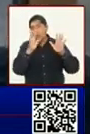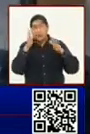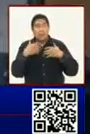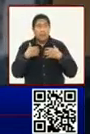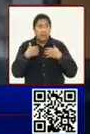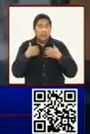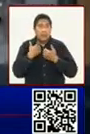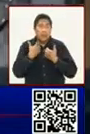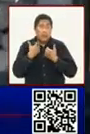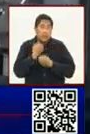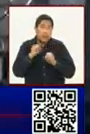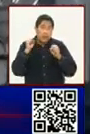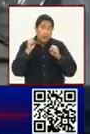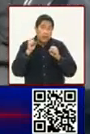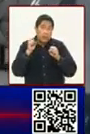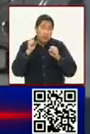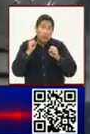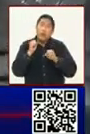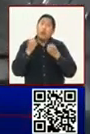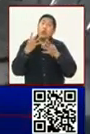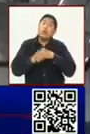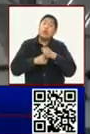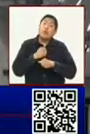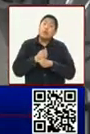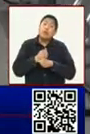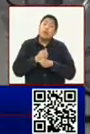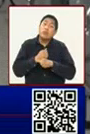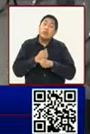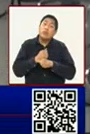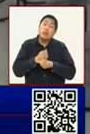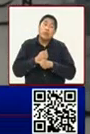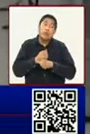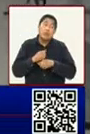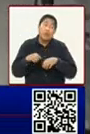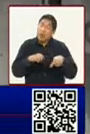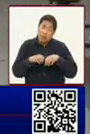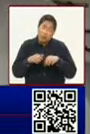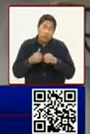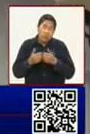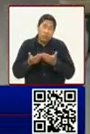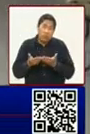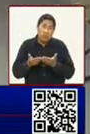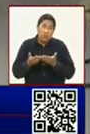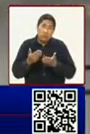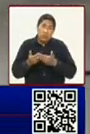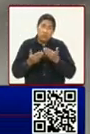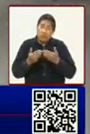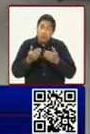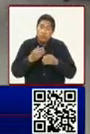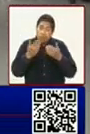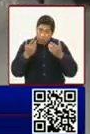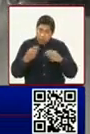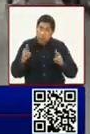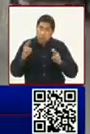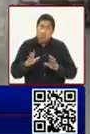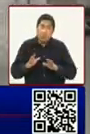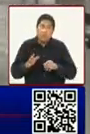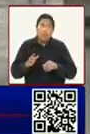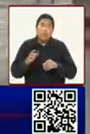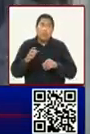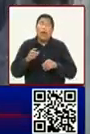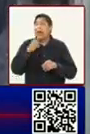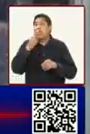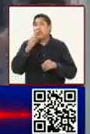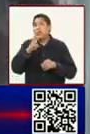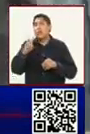lugar donde se encuentra internado este joven de 22 años. Ustedes pueden observar que está todavía custodia policial fuera del dormitorio donde él se encuentra